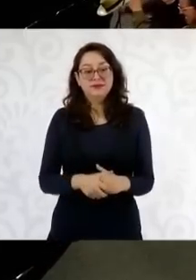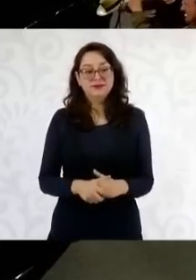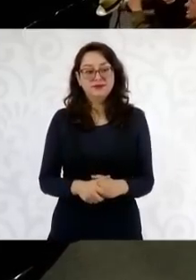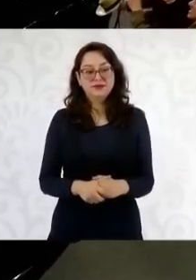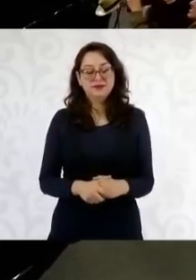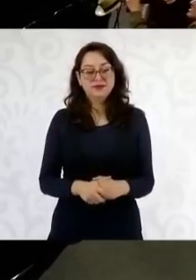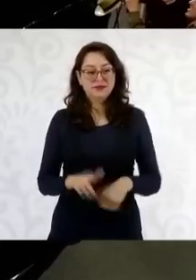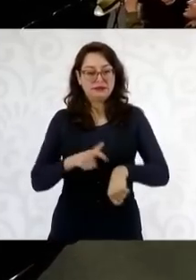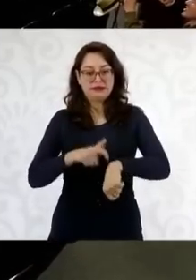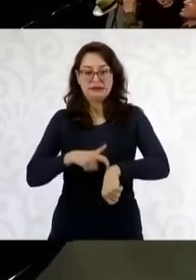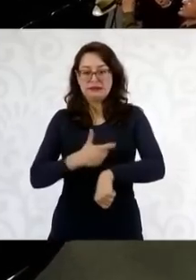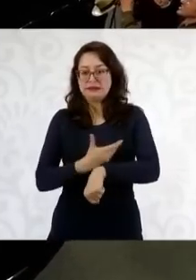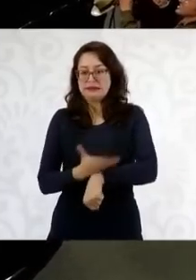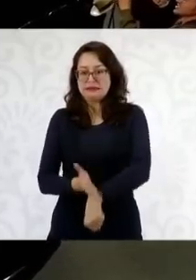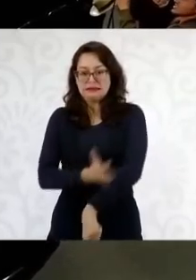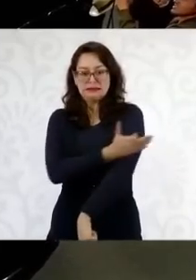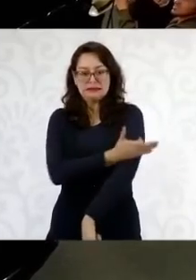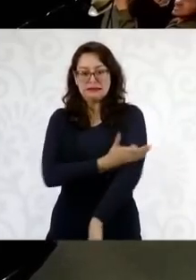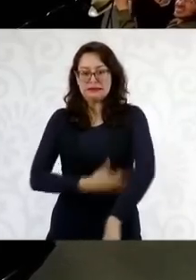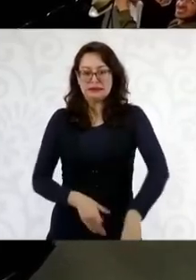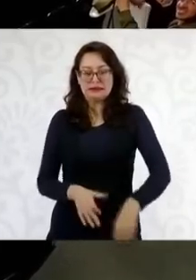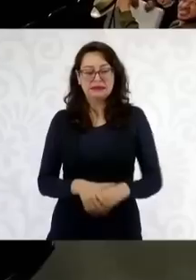Ya se hizo tarde.